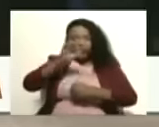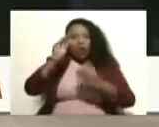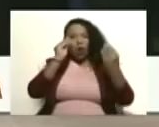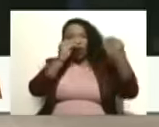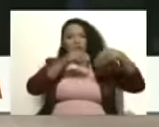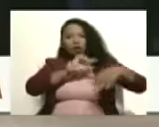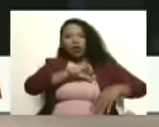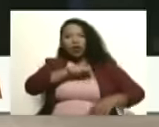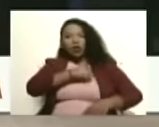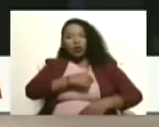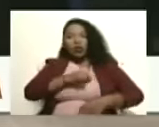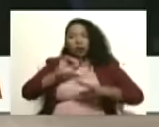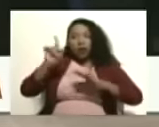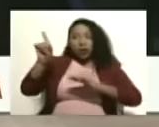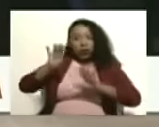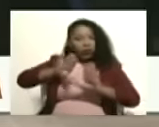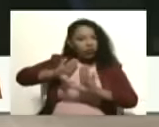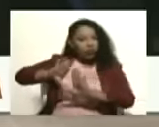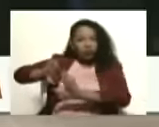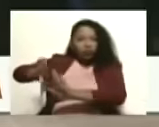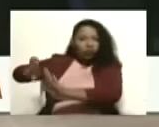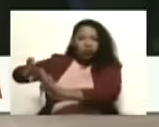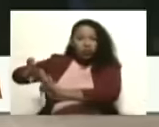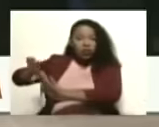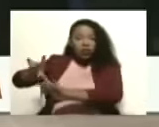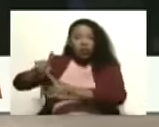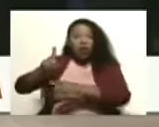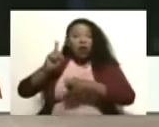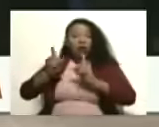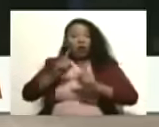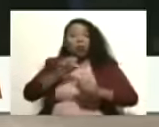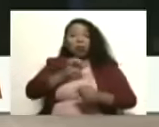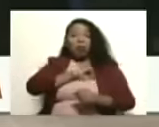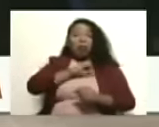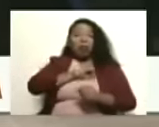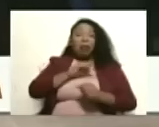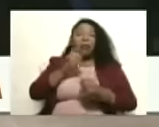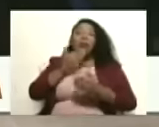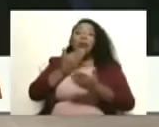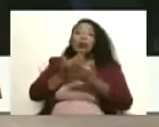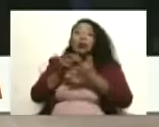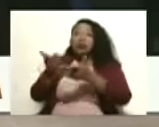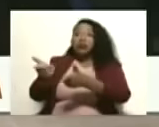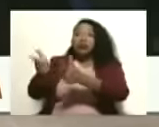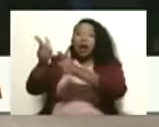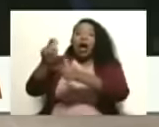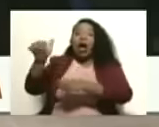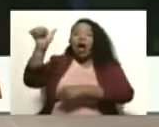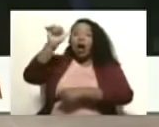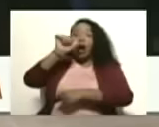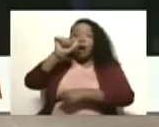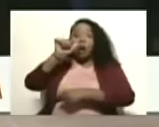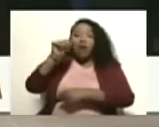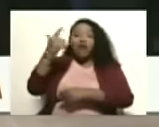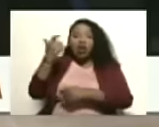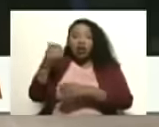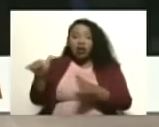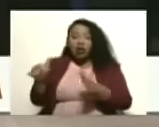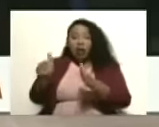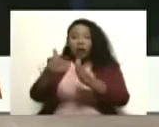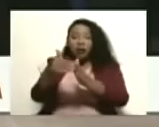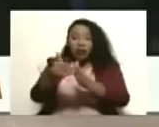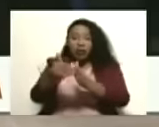de Ginebra, incluidos los temerarios permisos o concesiones en aguas por delimitar, las